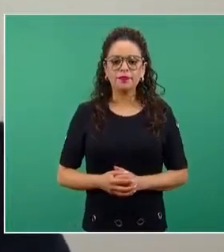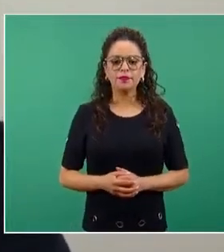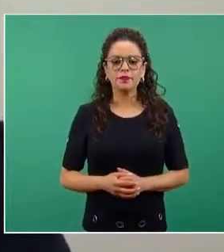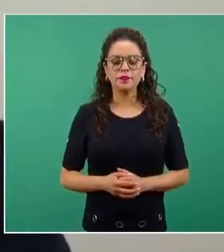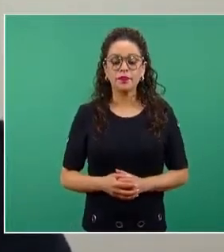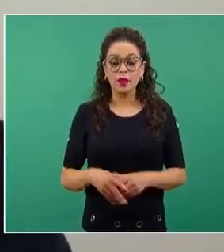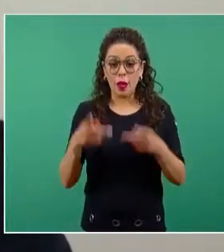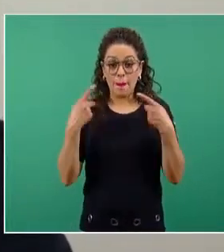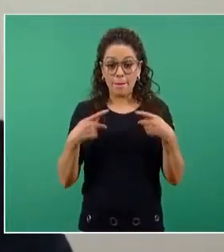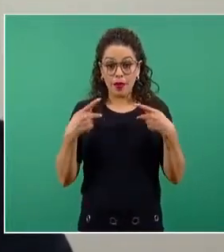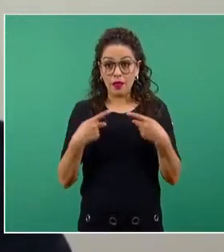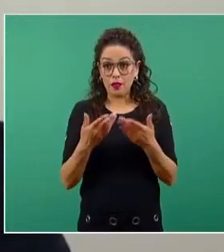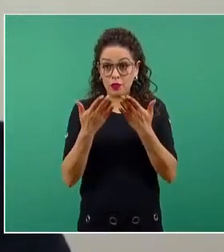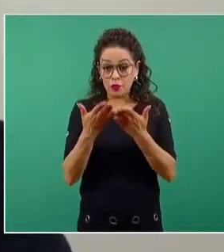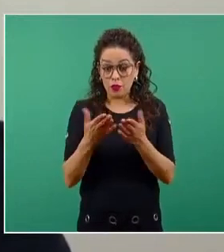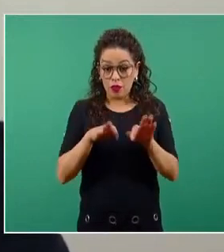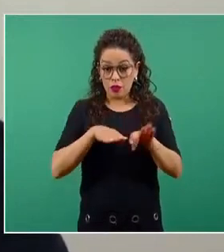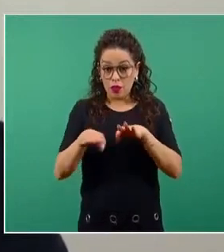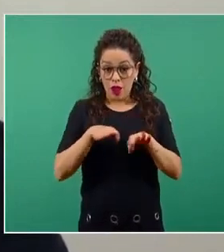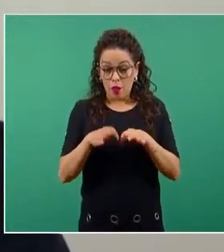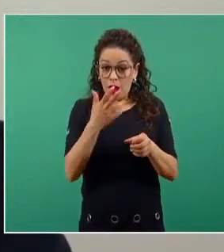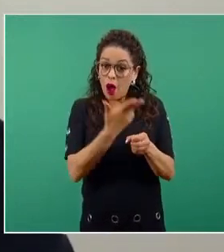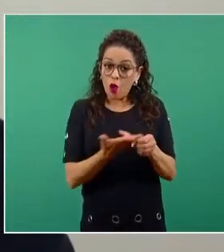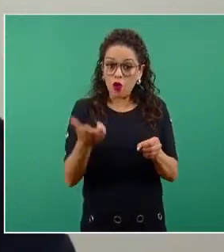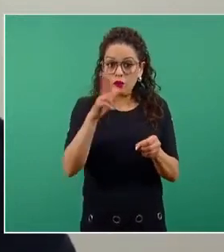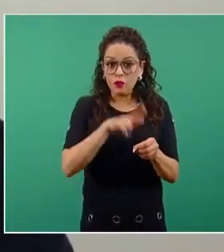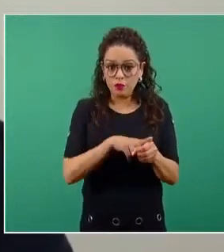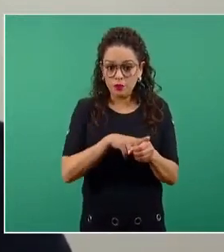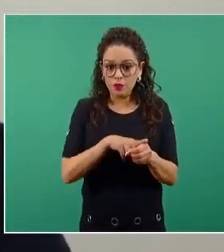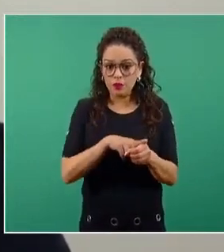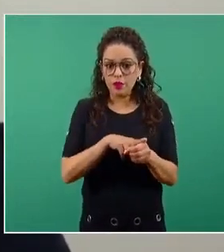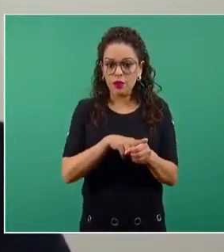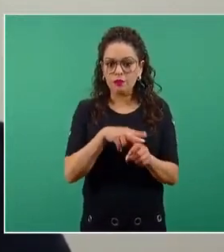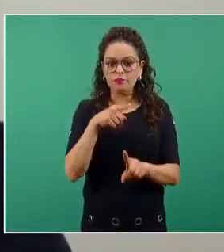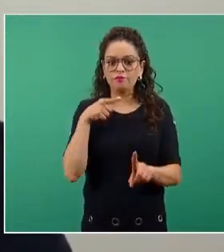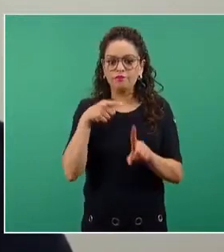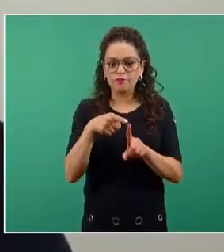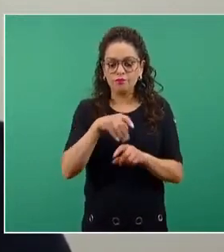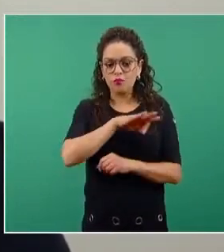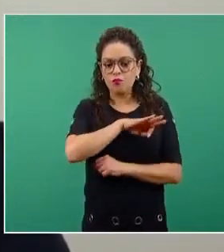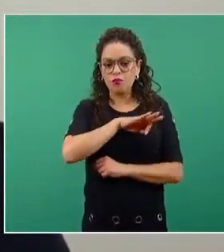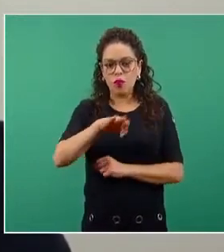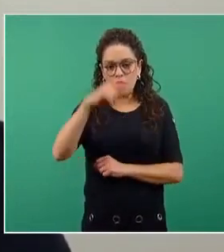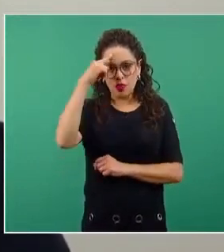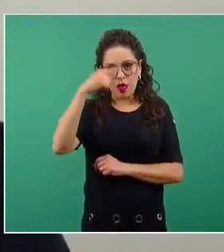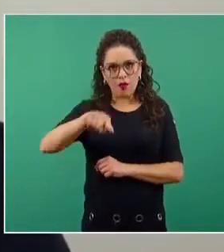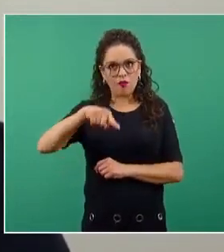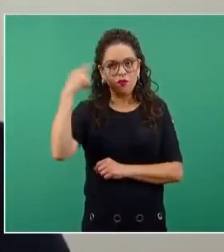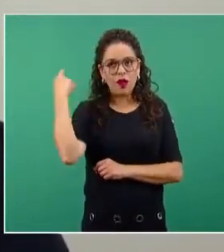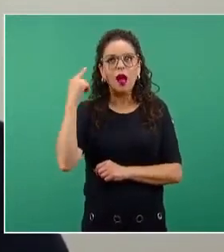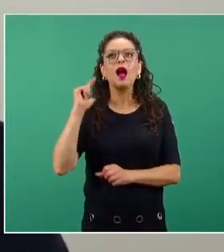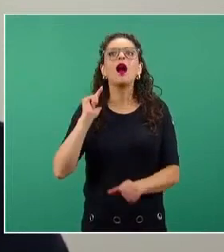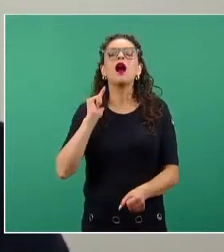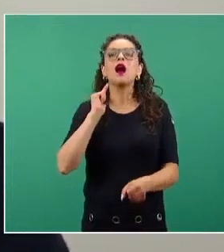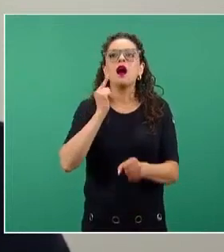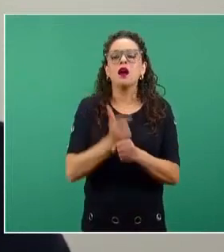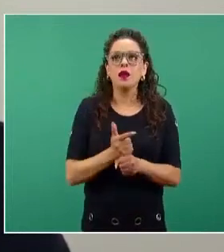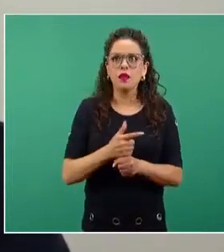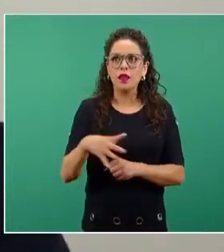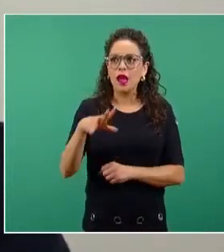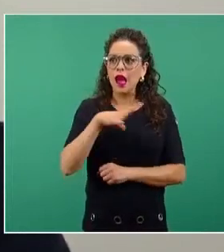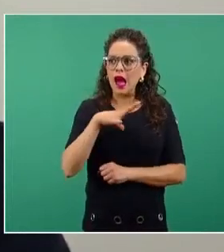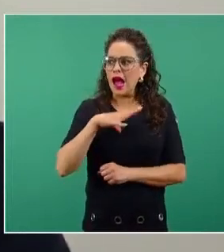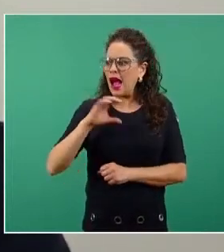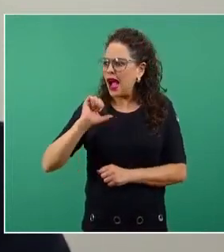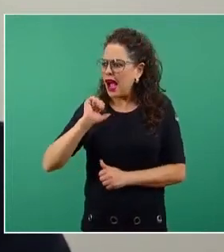los trabajadores de la salud pues tienen la capacidad directa de poder obviamente identificar la presencia